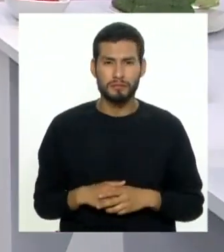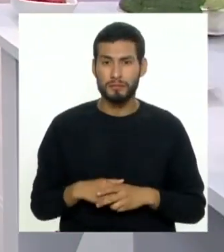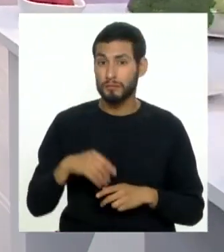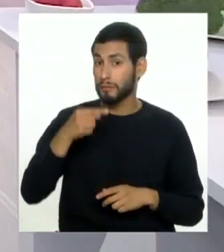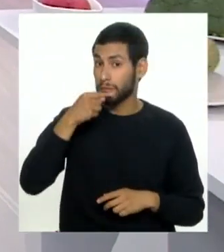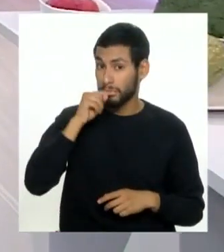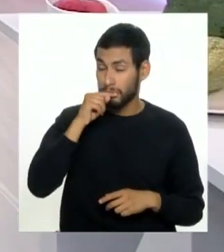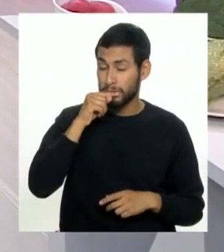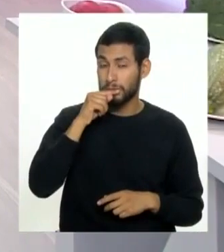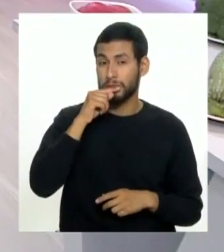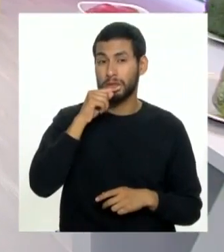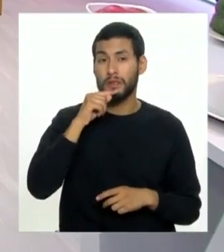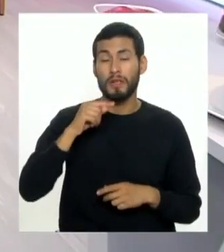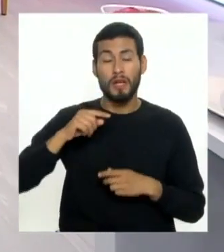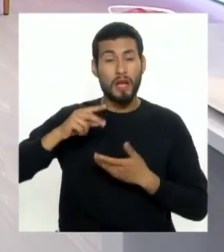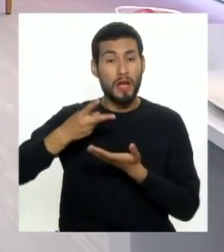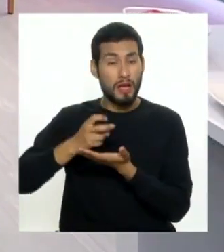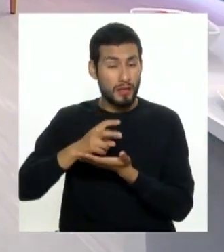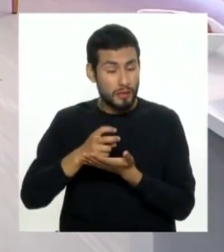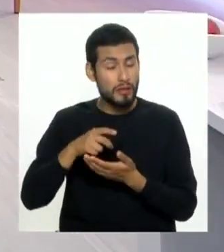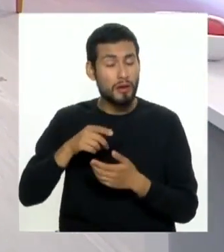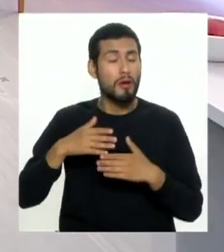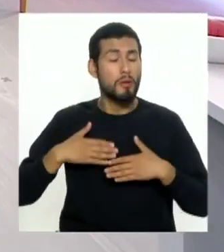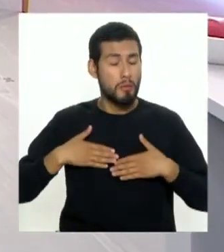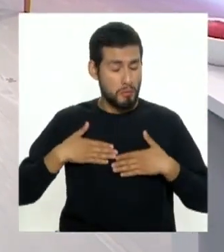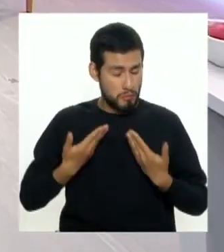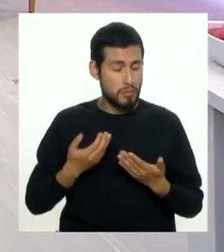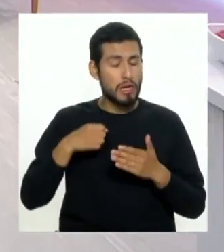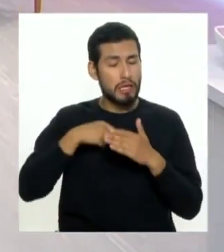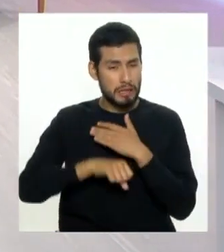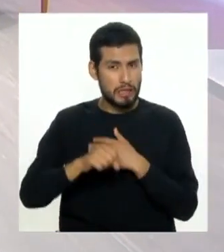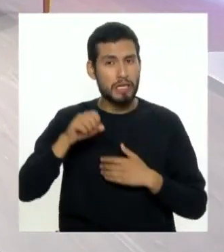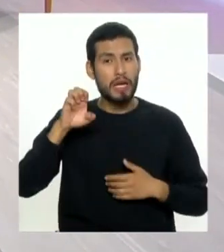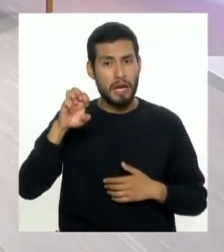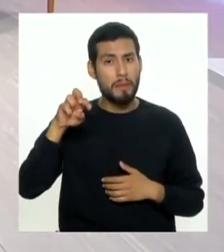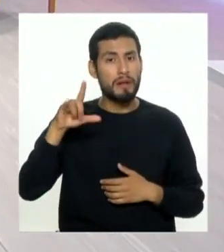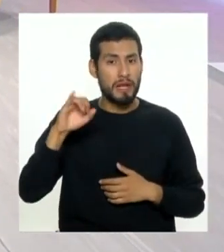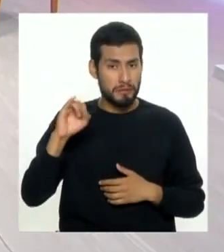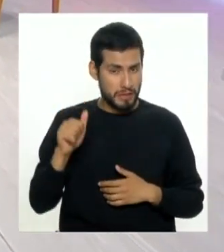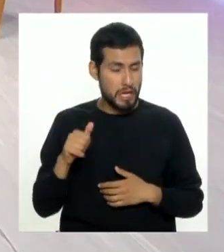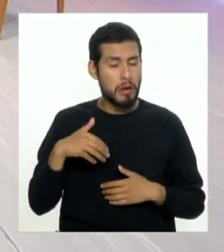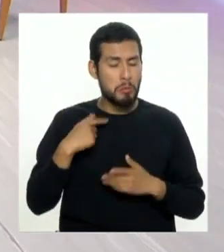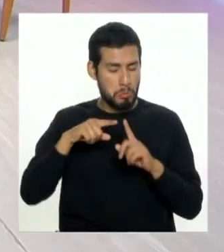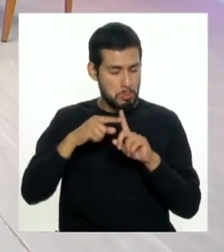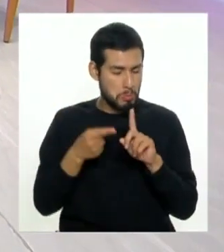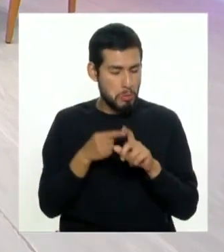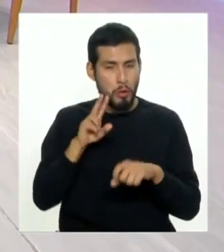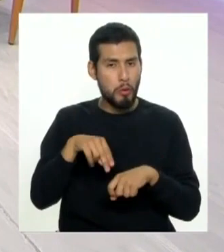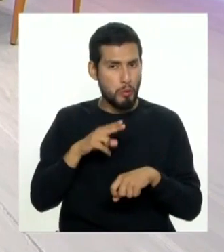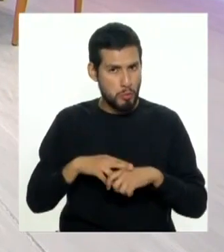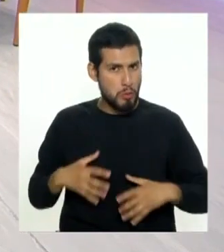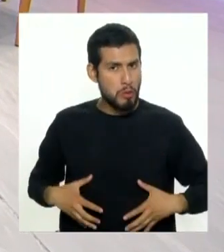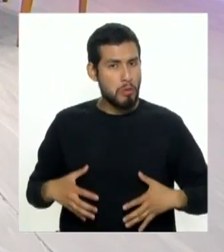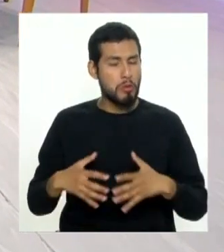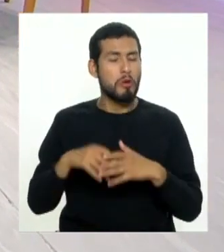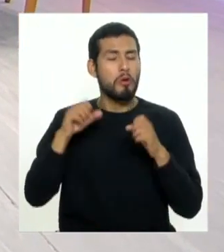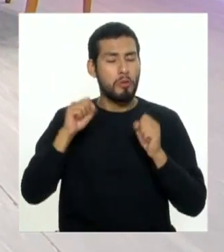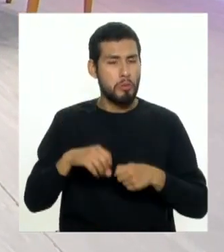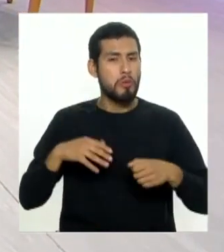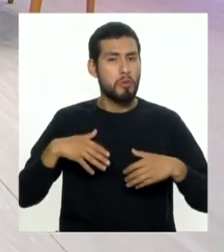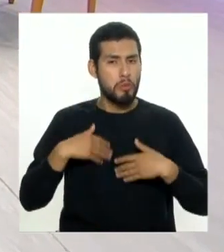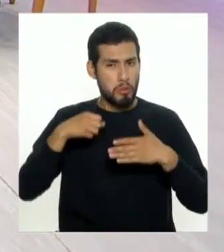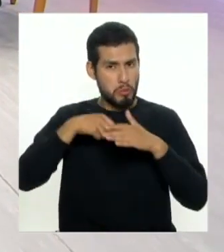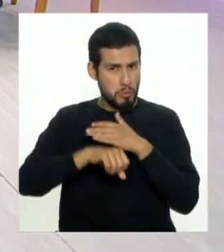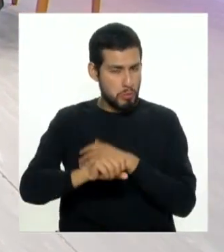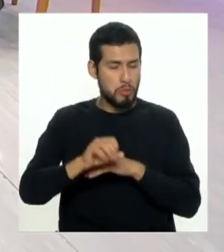mujer con epilepsia puede tener hijos, puede tener un embarazo normal, puede dar a luz en